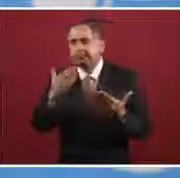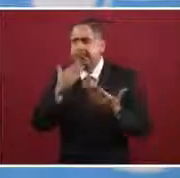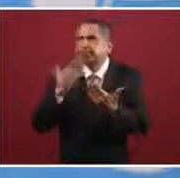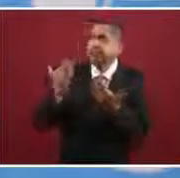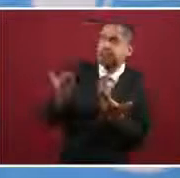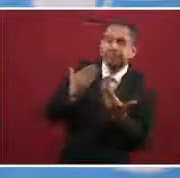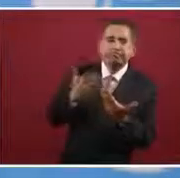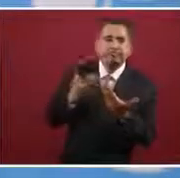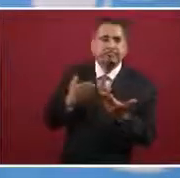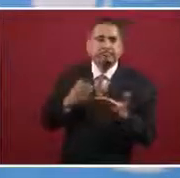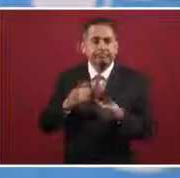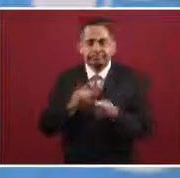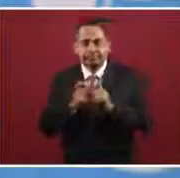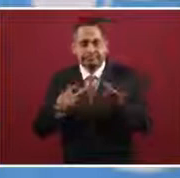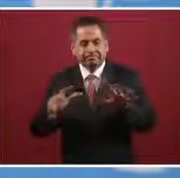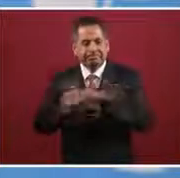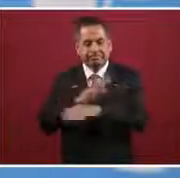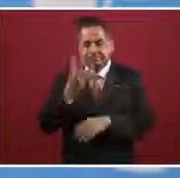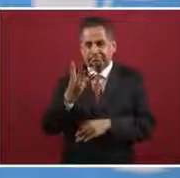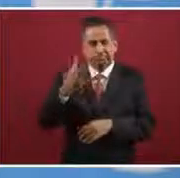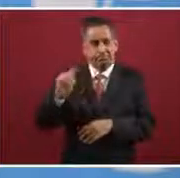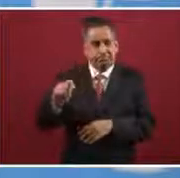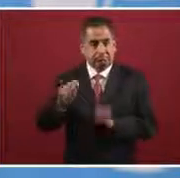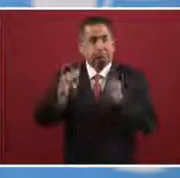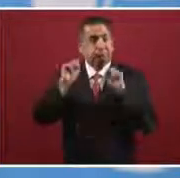a cabo esta transformación sin violencia,